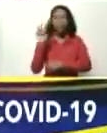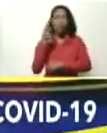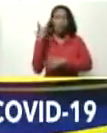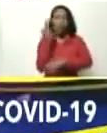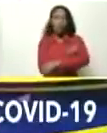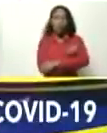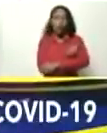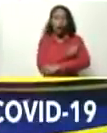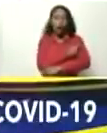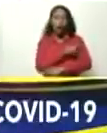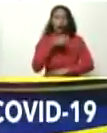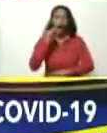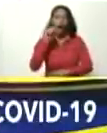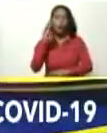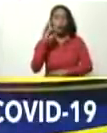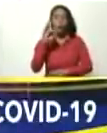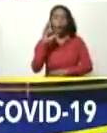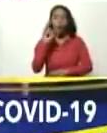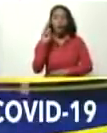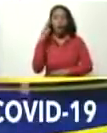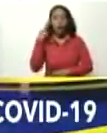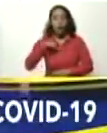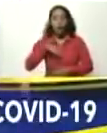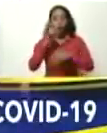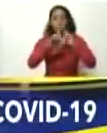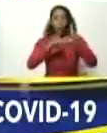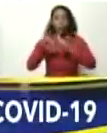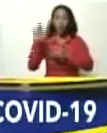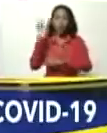vacuna Abdala, aquí en los laboratorios venezolanos.